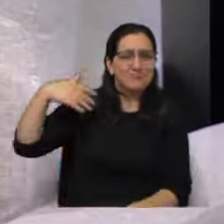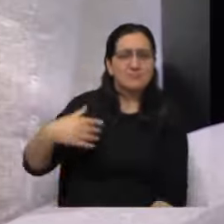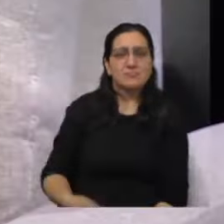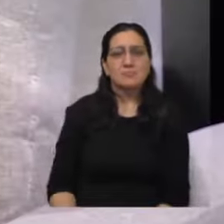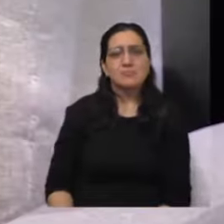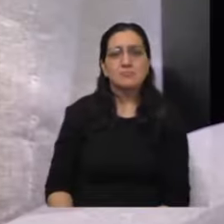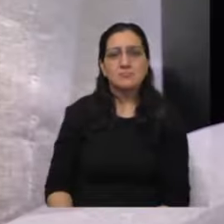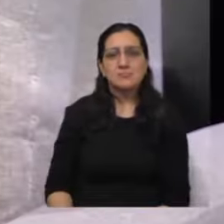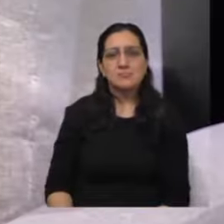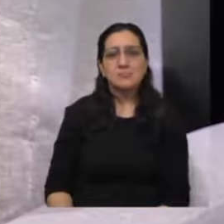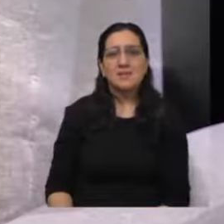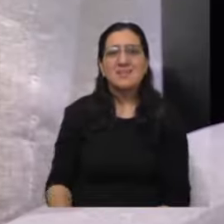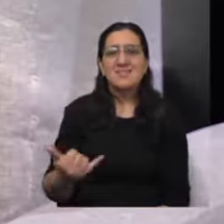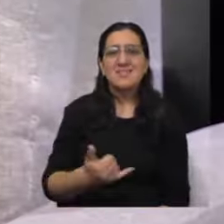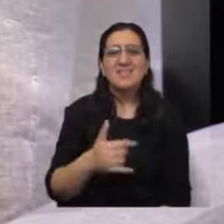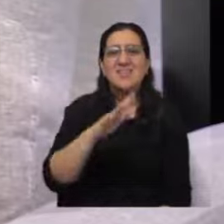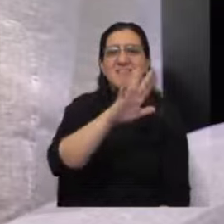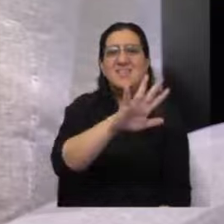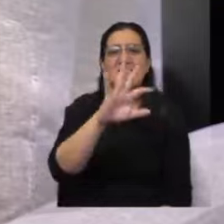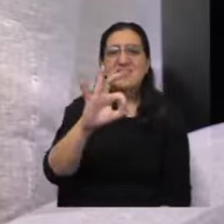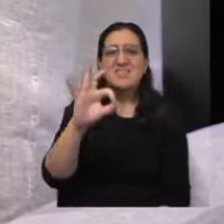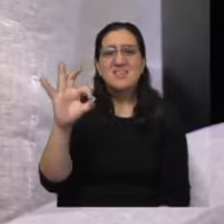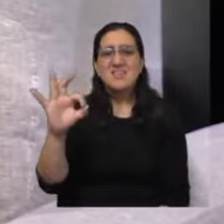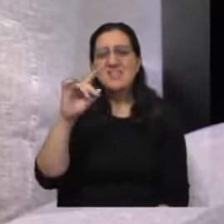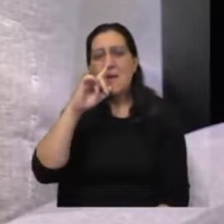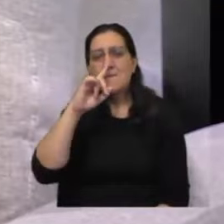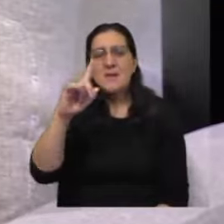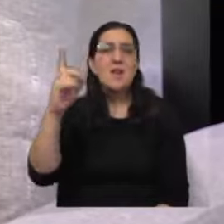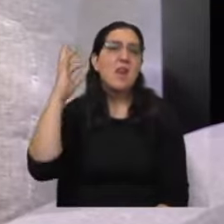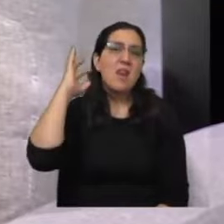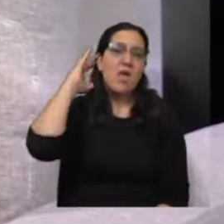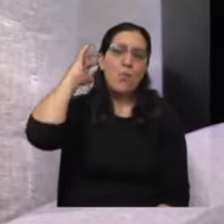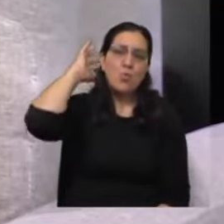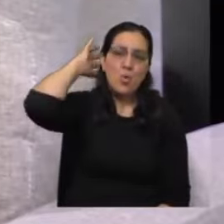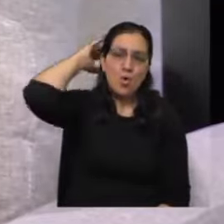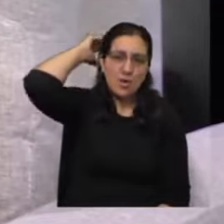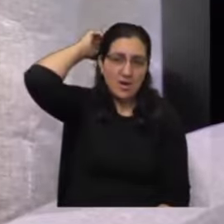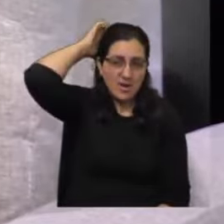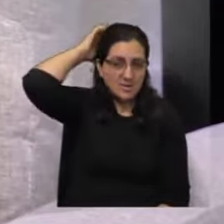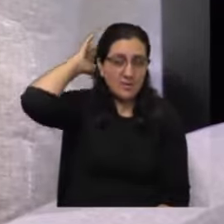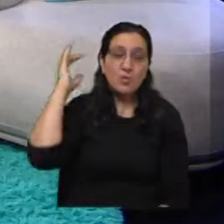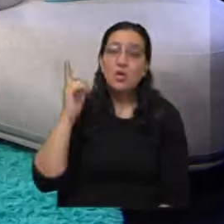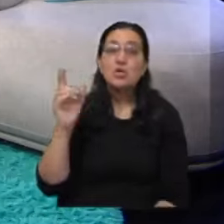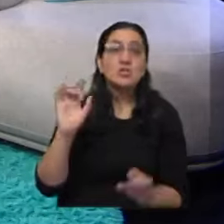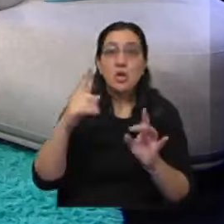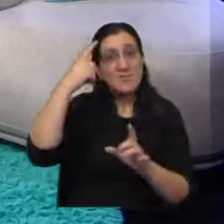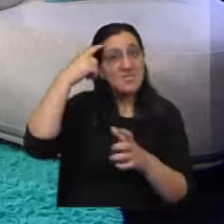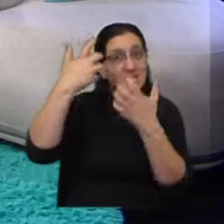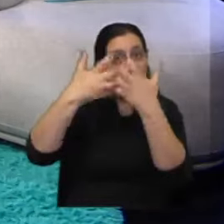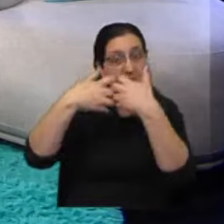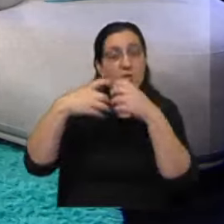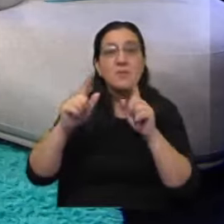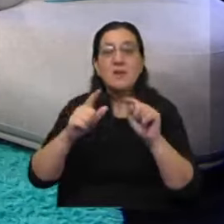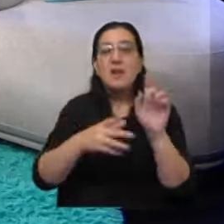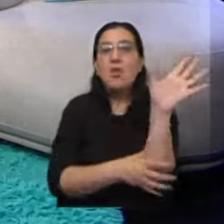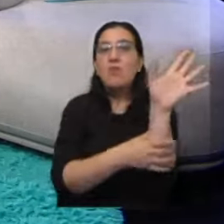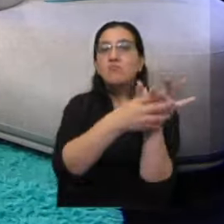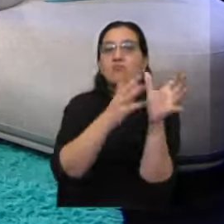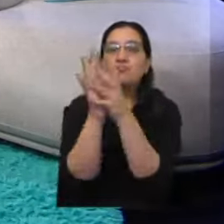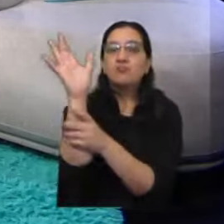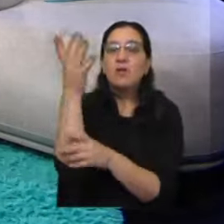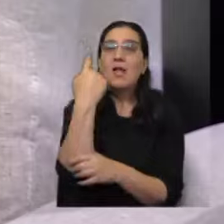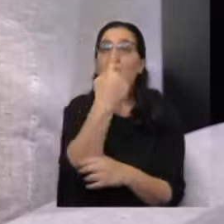Vaya uno a saber, tiene 500.000 neuronas. 500.000 neuronas porque no solo la tienen en el cerebro, también lo tienen en los tentáculos. Cada uno